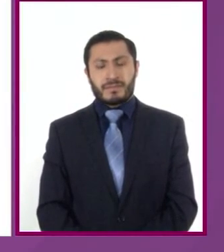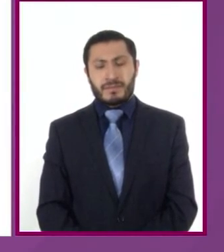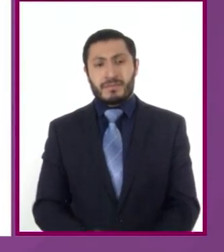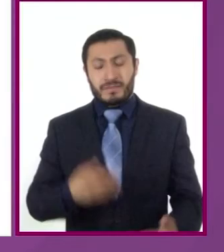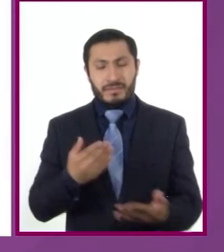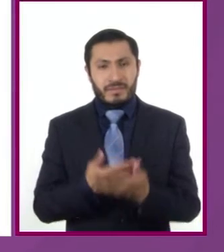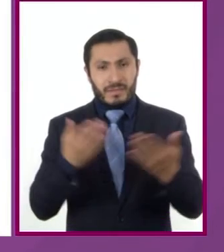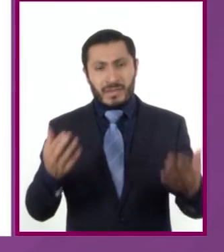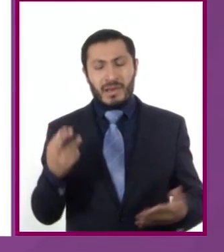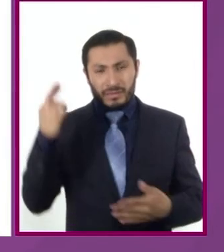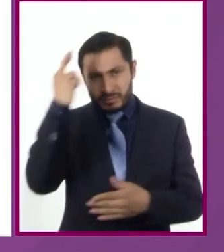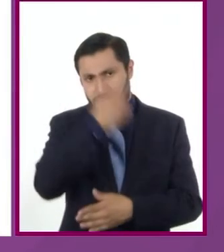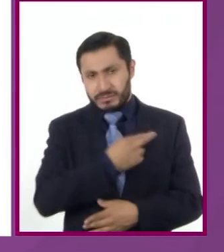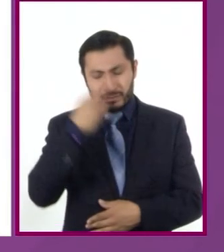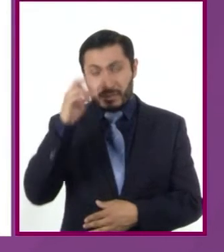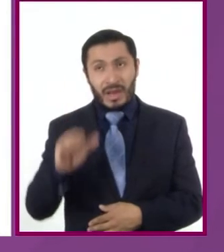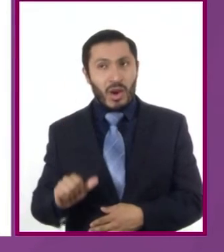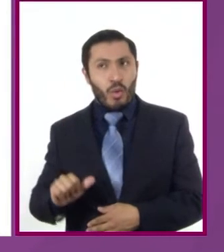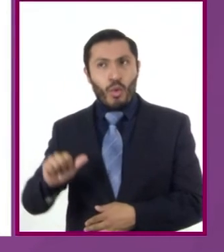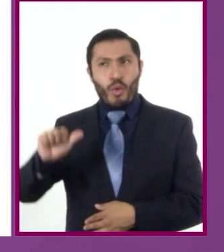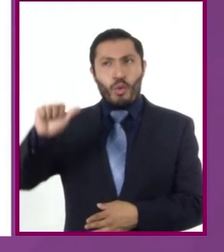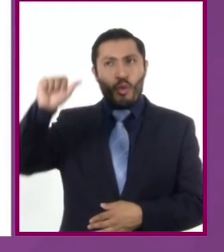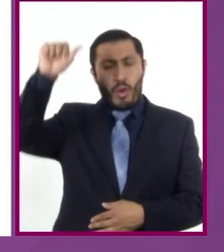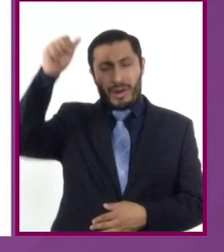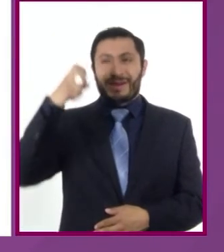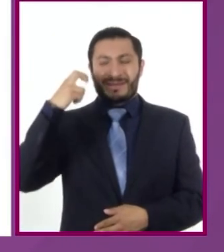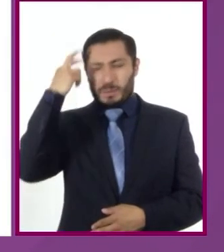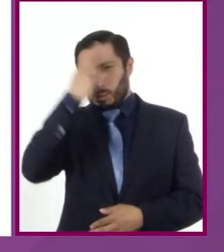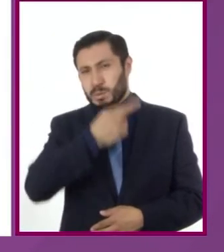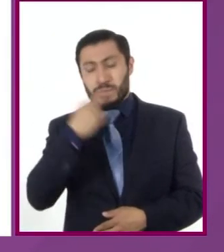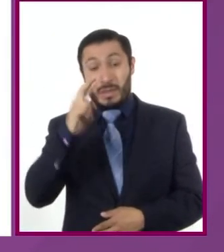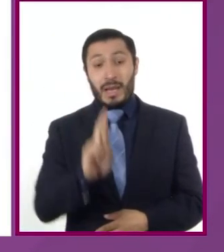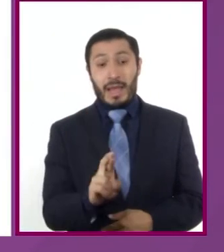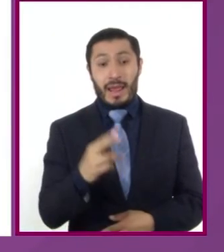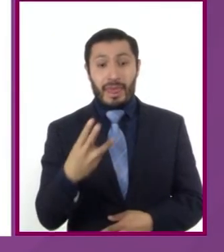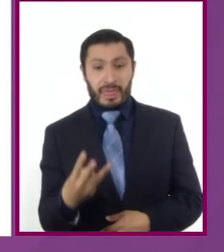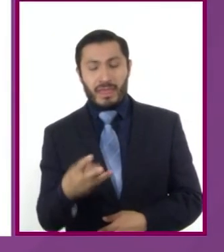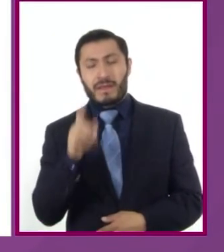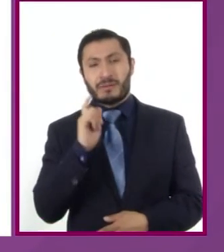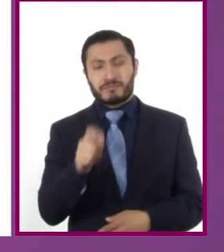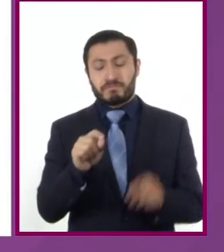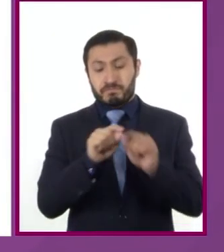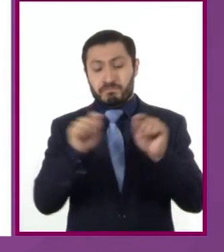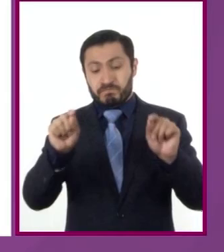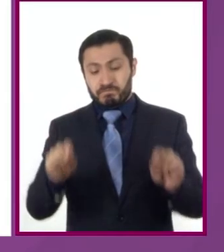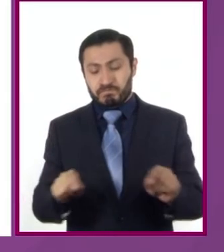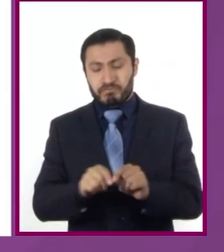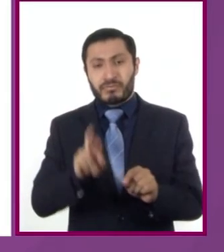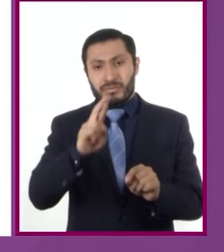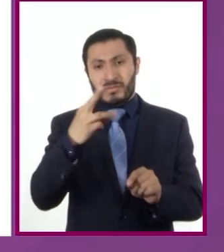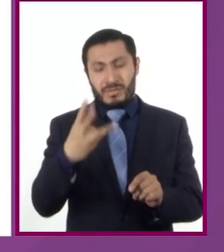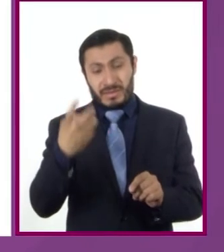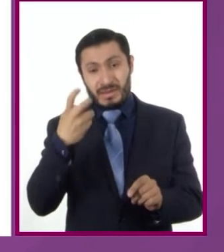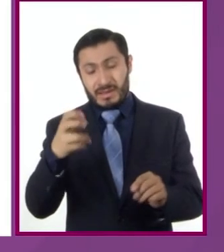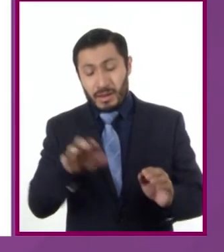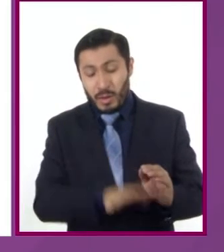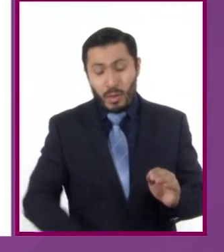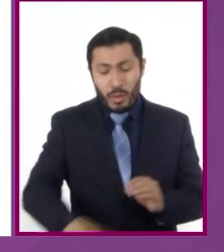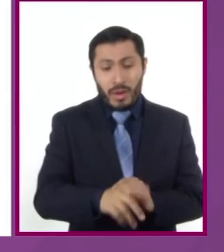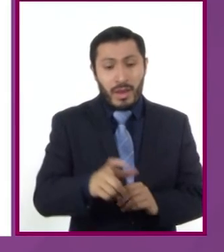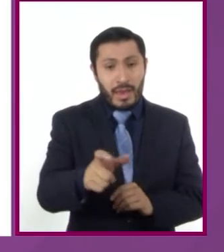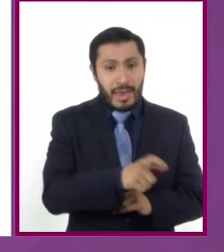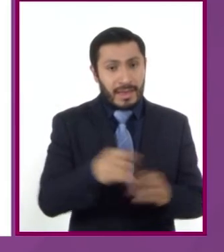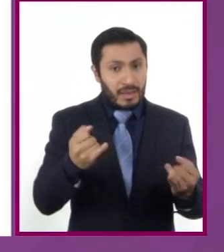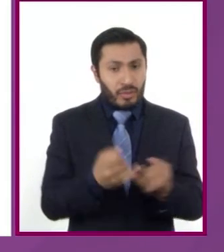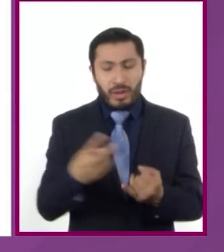Ahora vamos a calcular la altura del rectángulo 3, cuando la medida de la base, es decir, x igual a 2. Utilizaremos